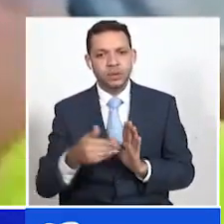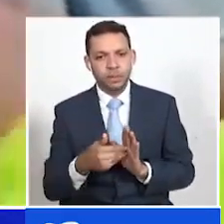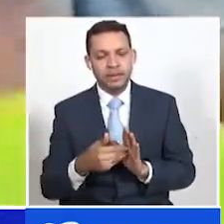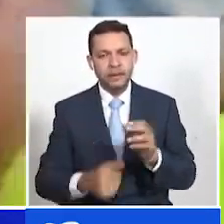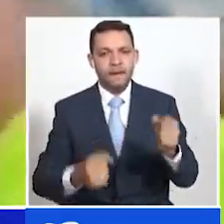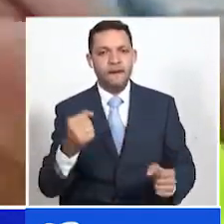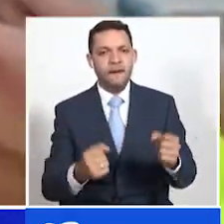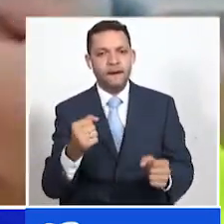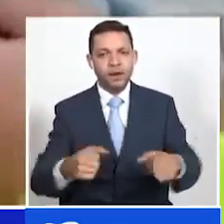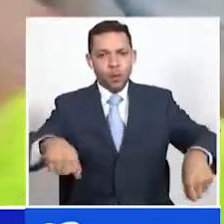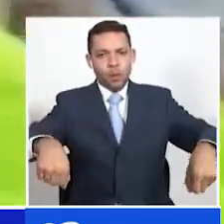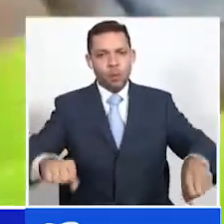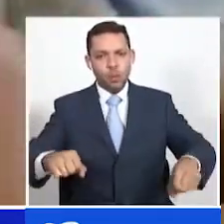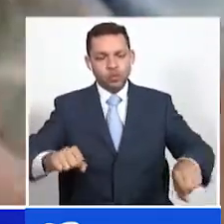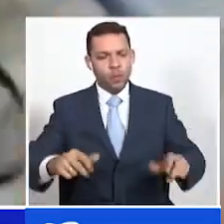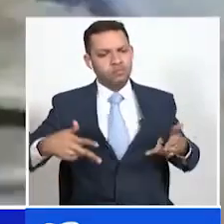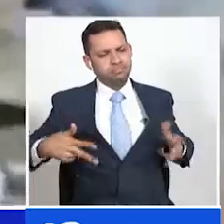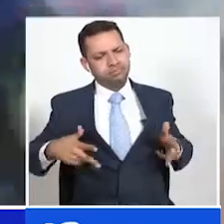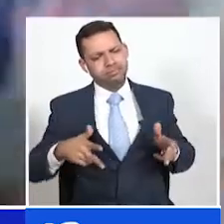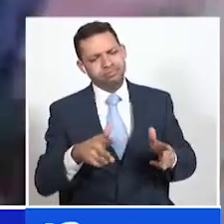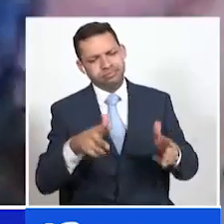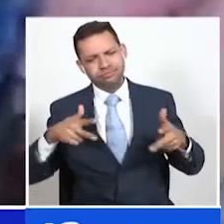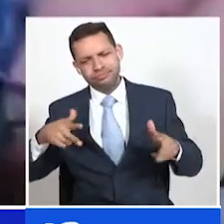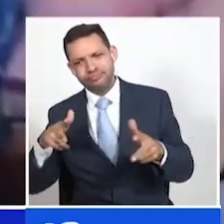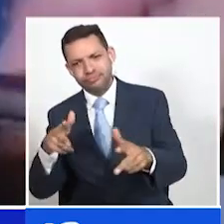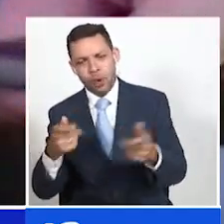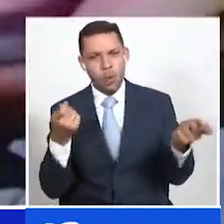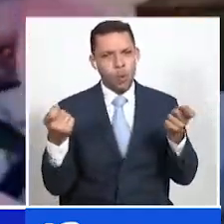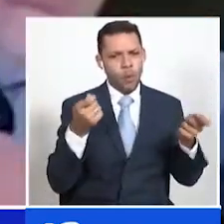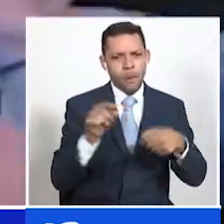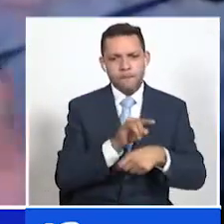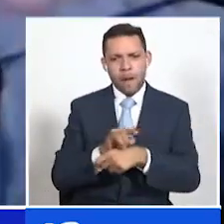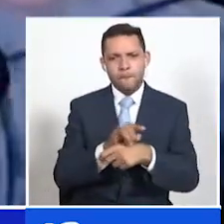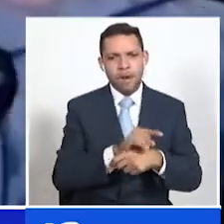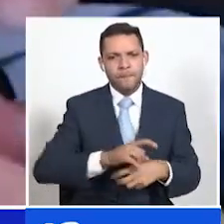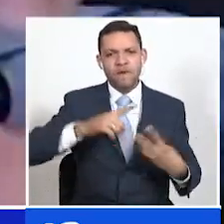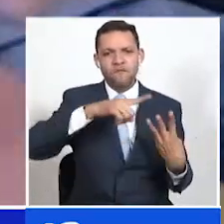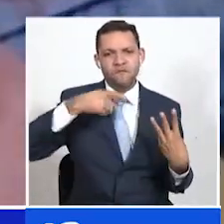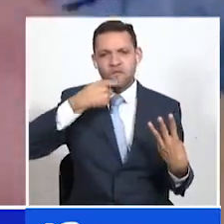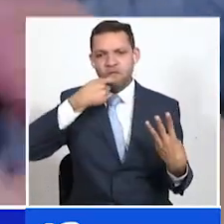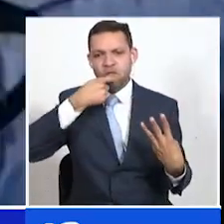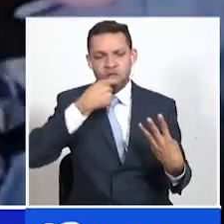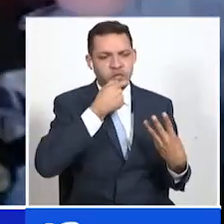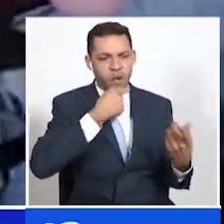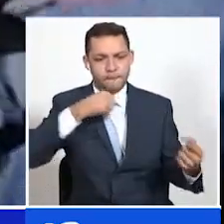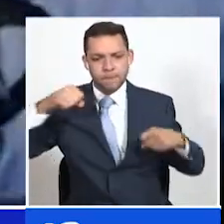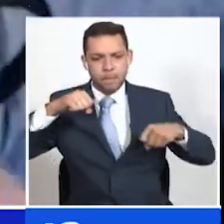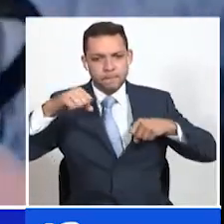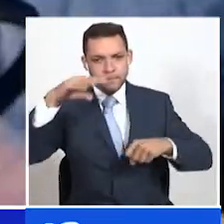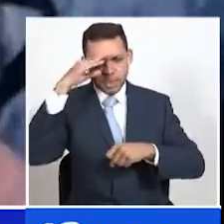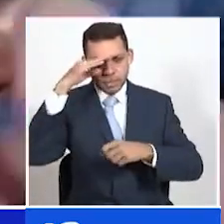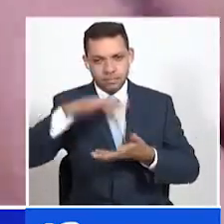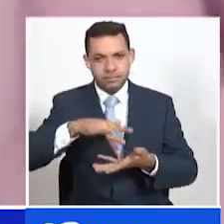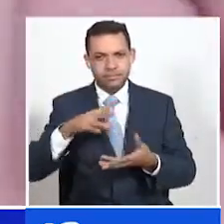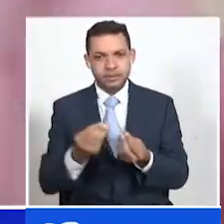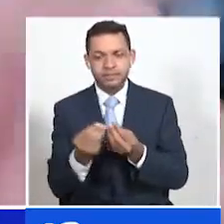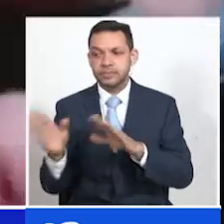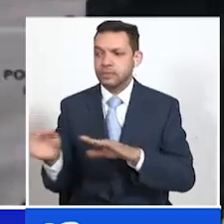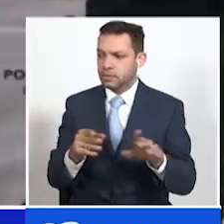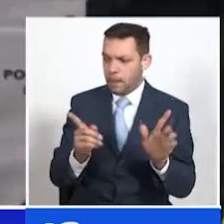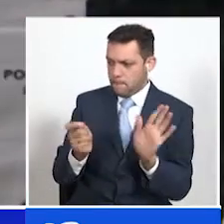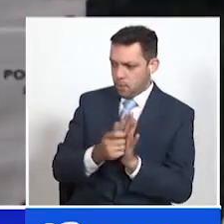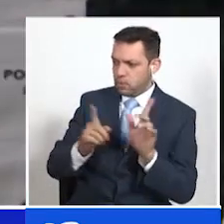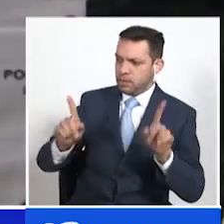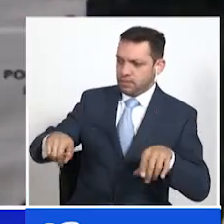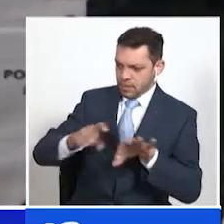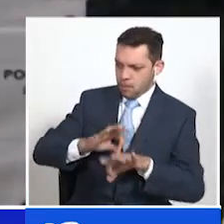por las vías del departamento con los respectivos controles que realiza nuestra policía de carreteras. Coronel, también notamos dos hechos importantes